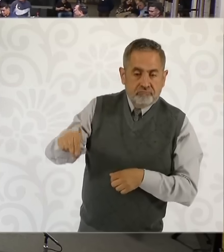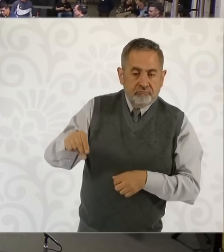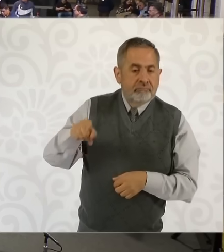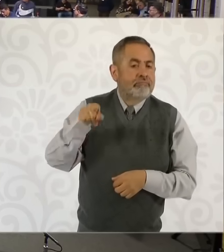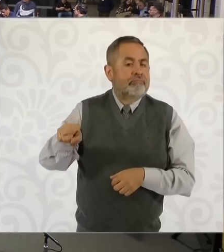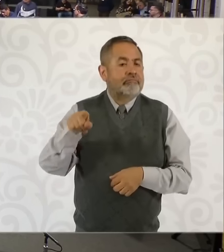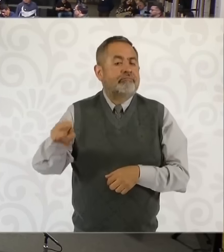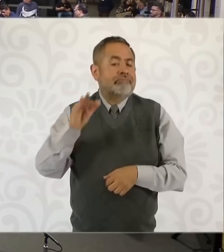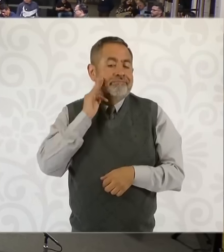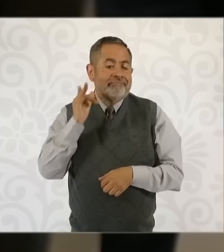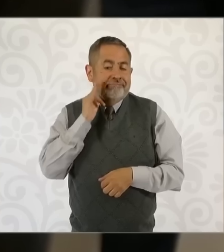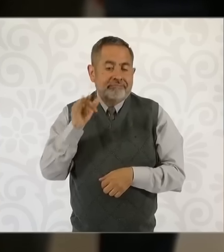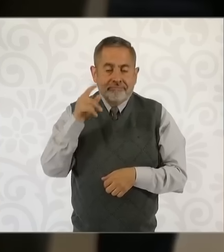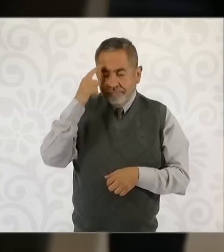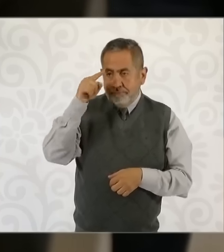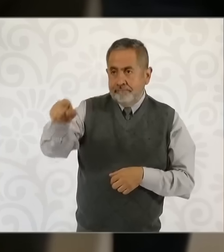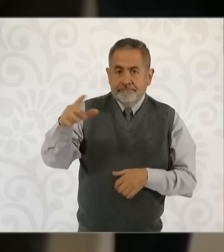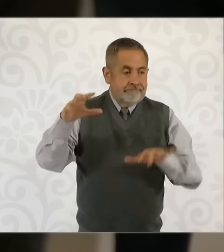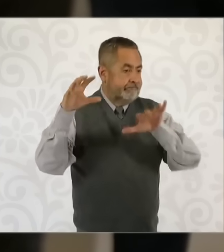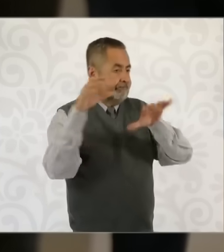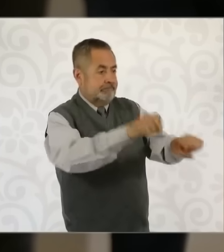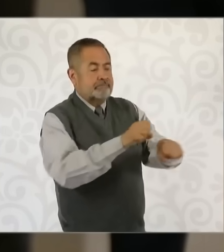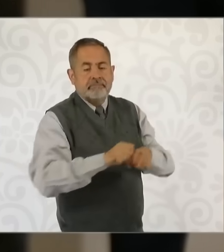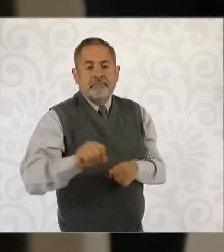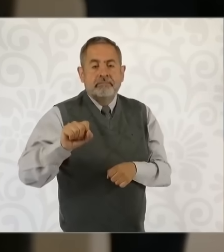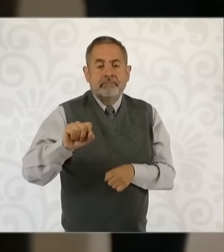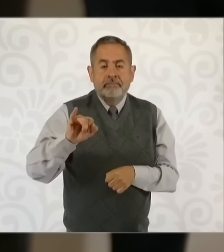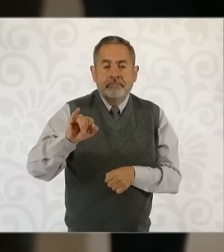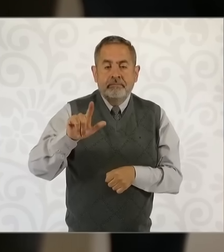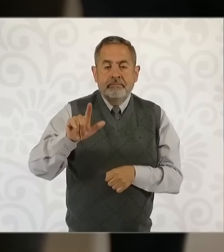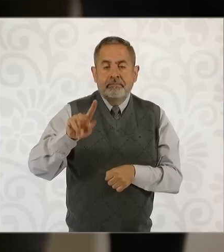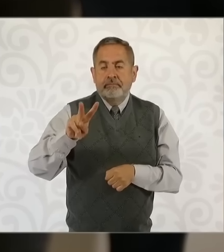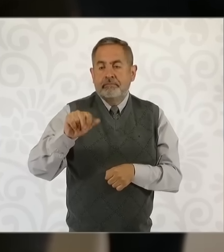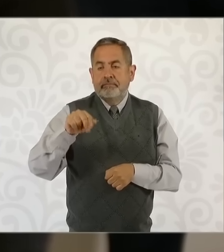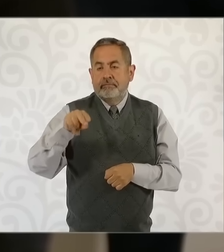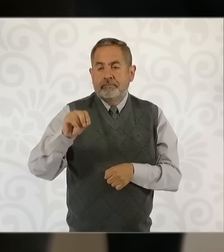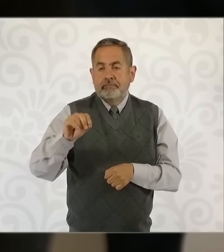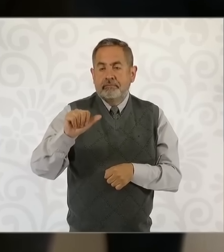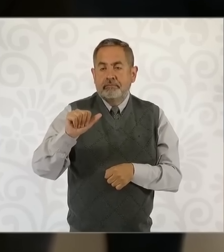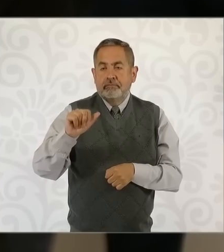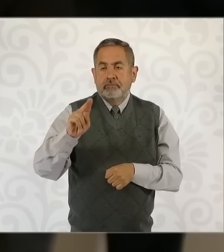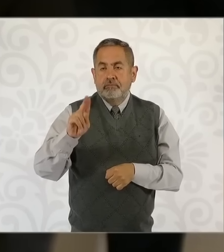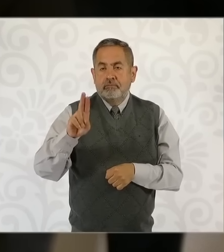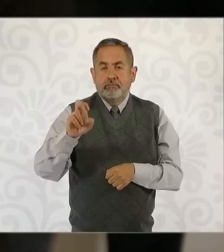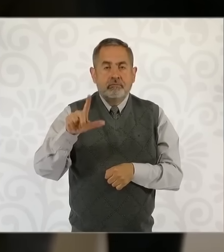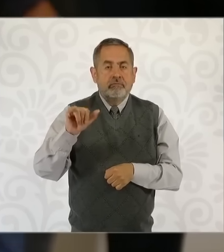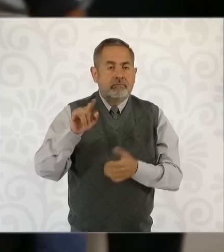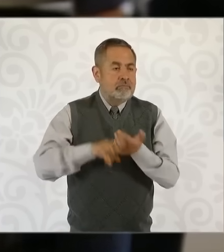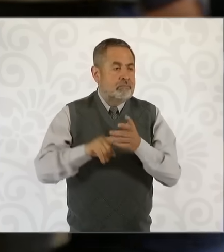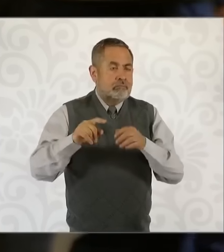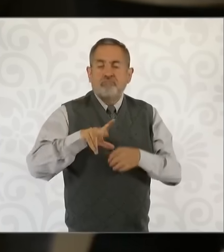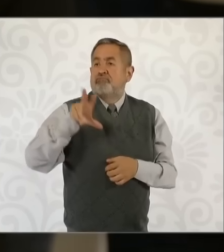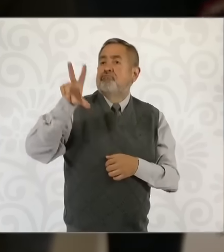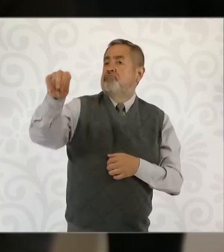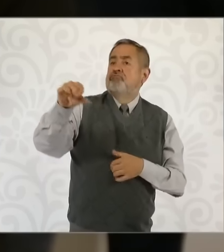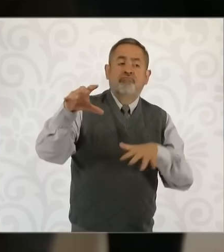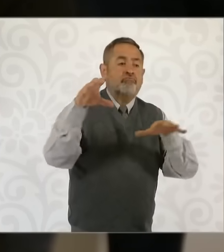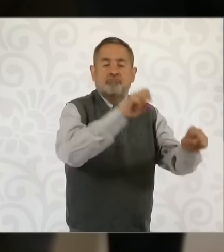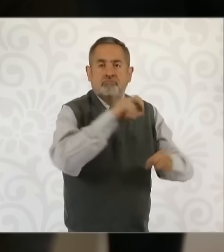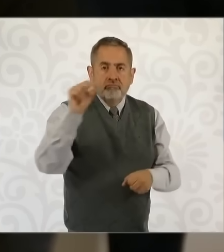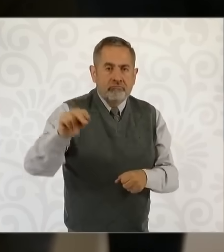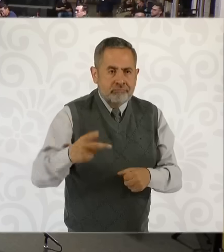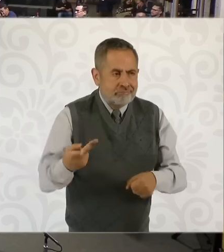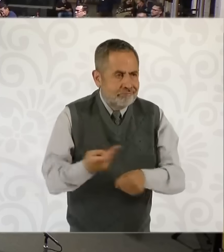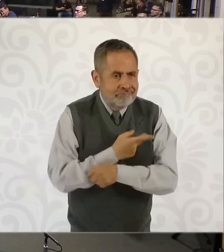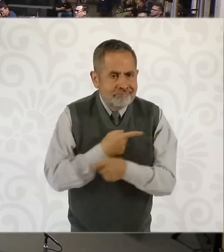para apreender a Silvano Aureoles. ¿Saber si ya la Fiscalía le ha informado algún avance sobre el